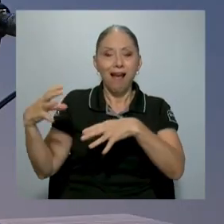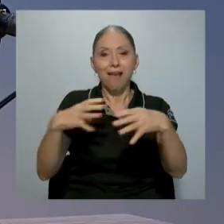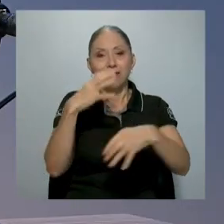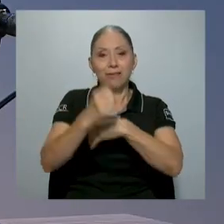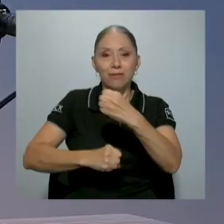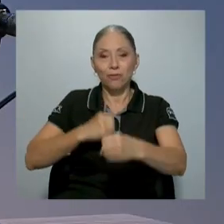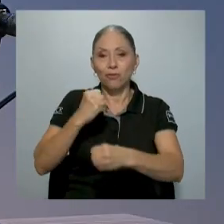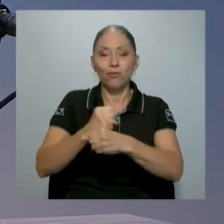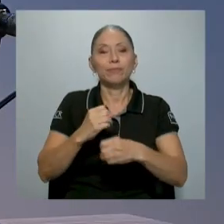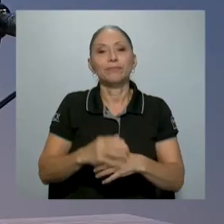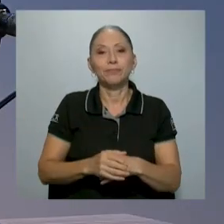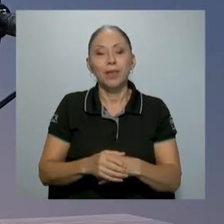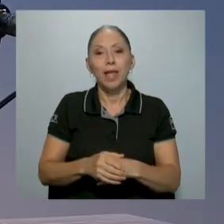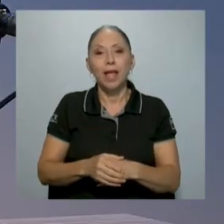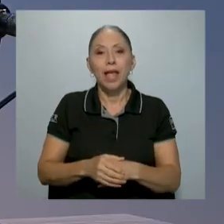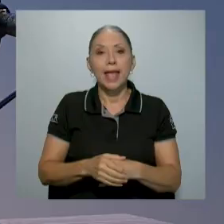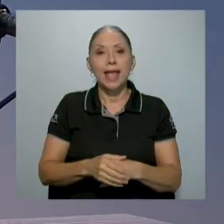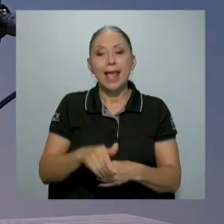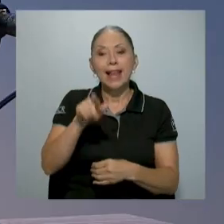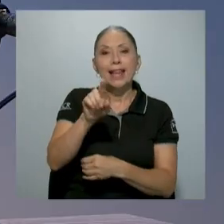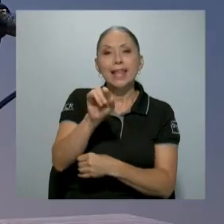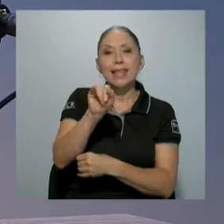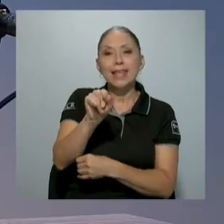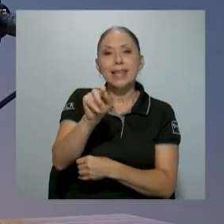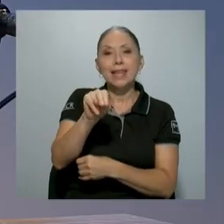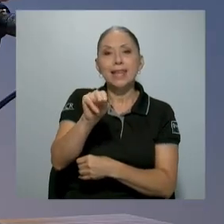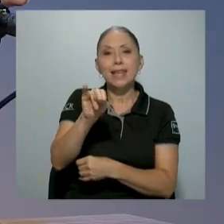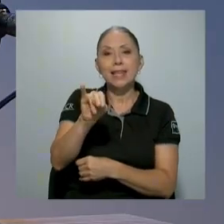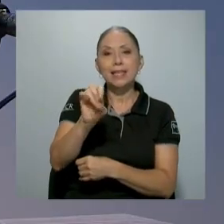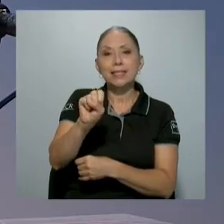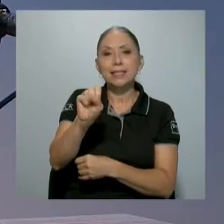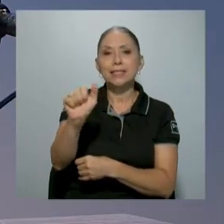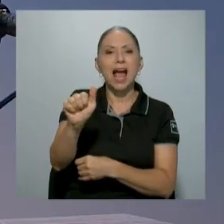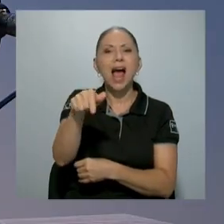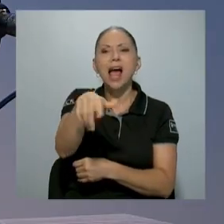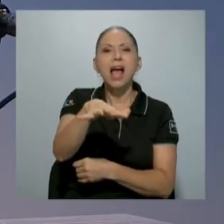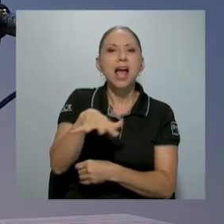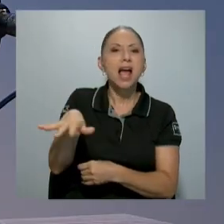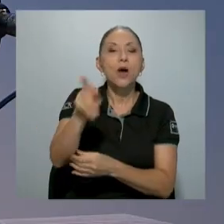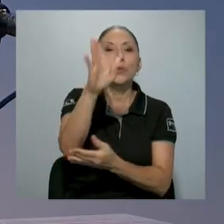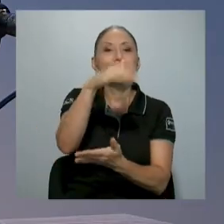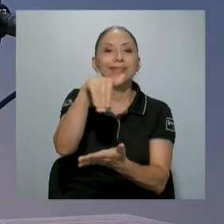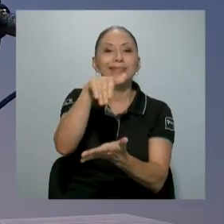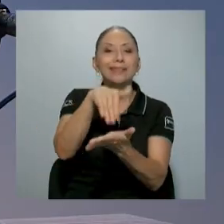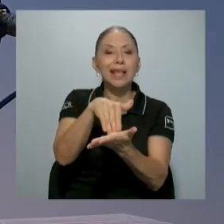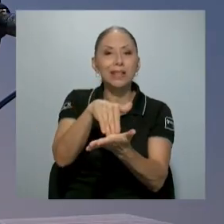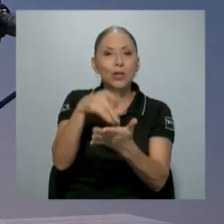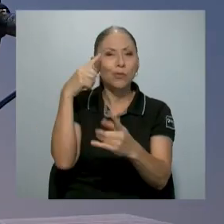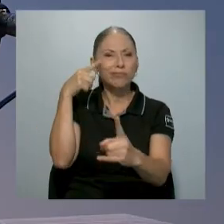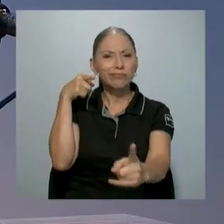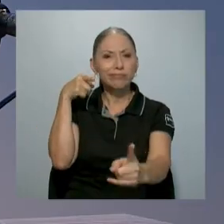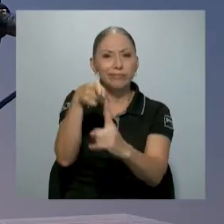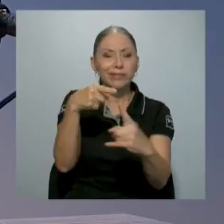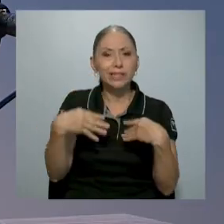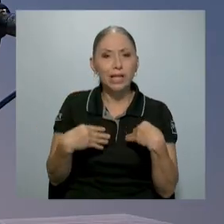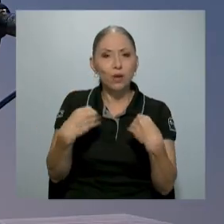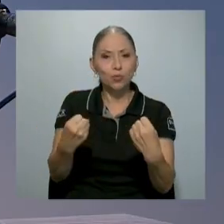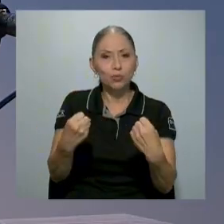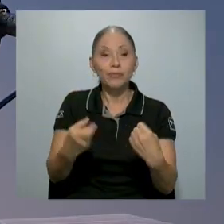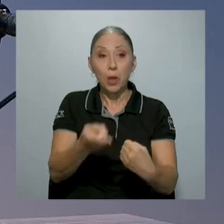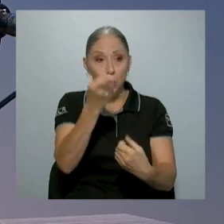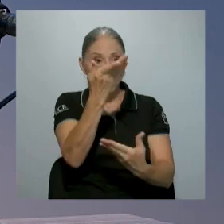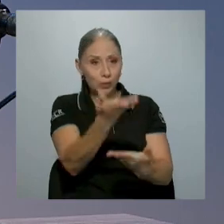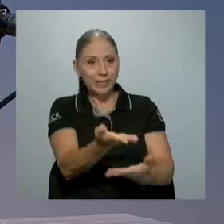es un centro que se preocupa por la salud. Cuéntenos usted